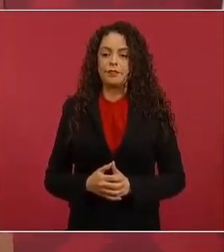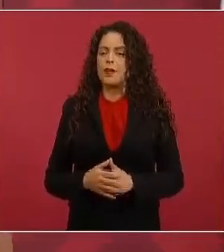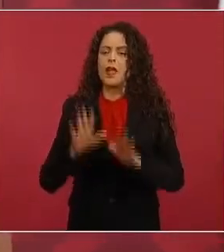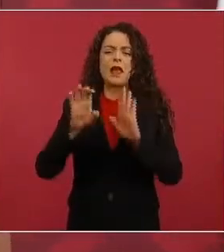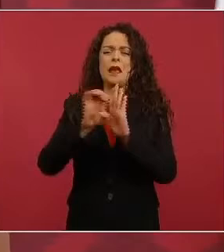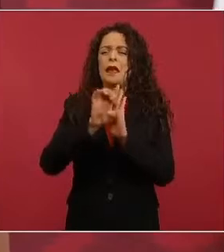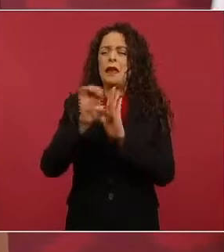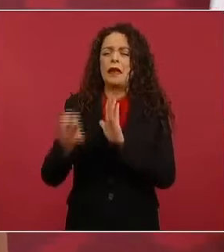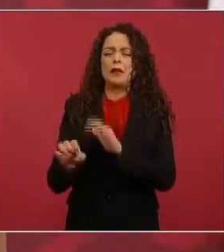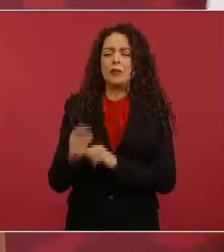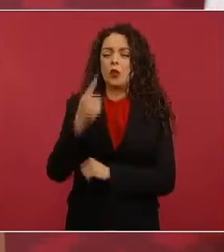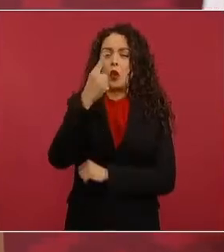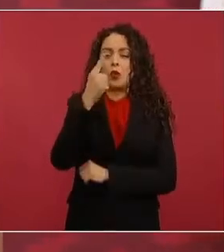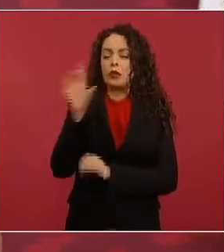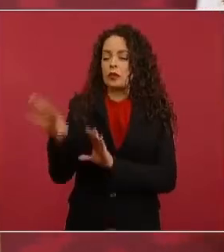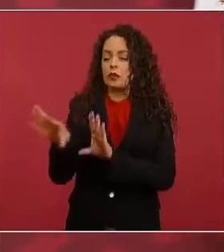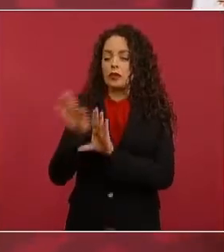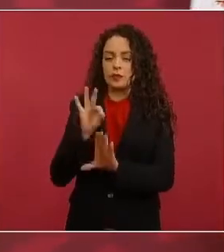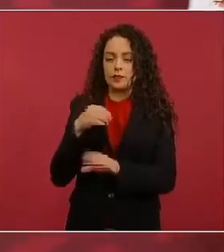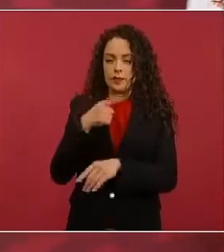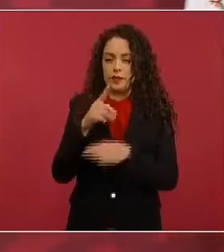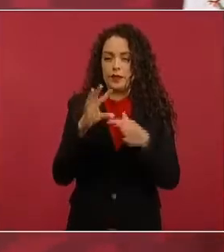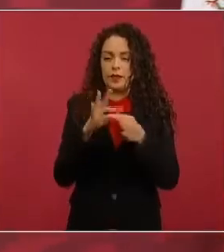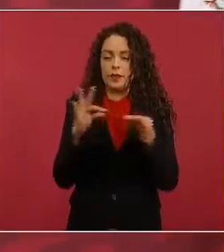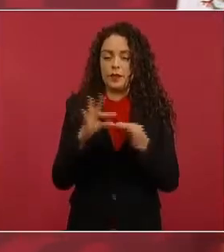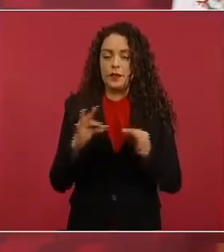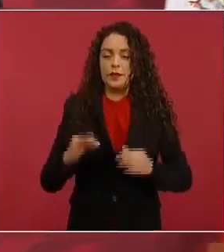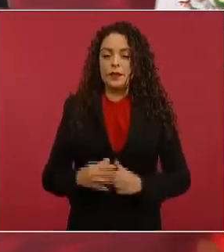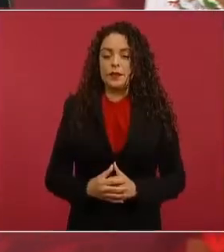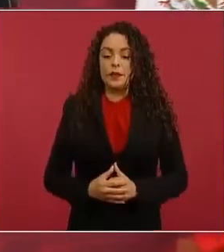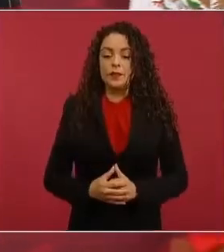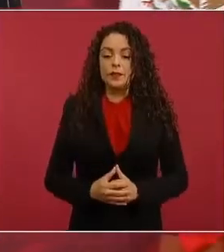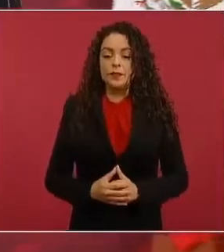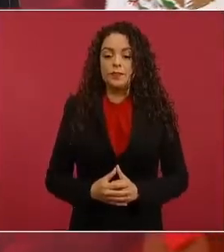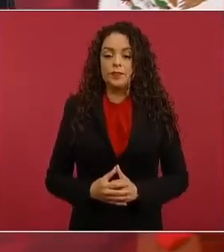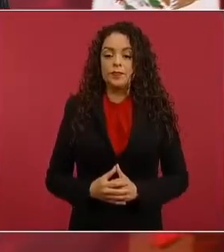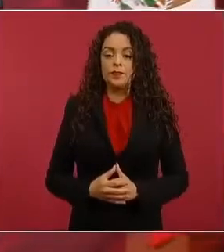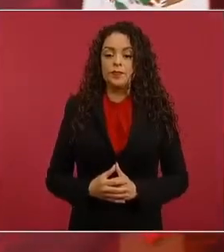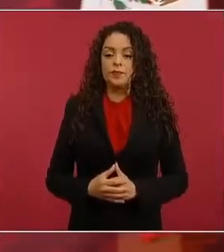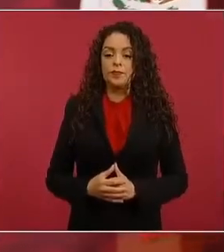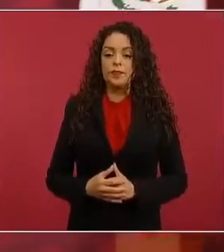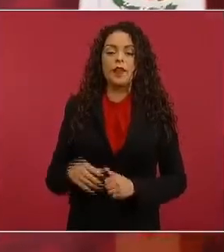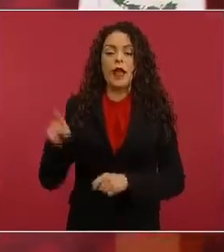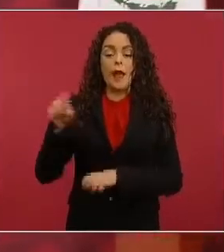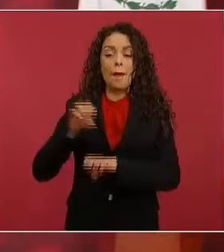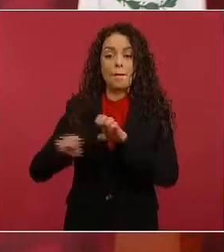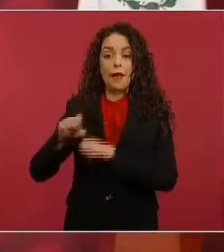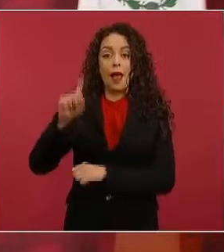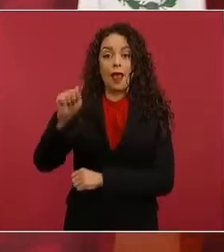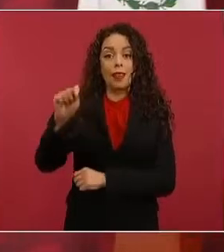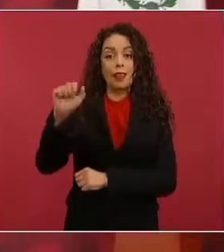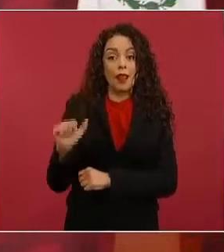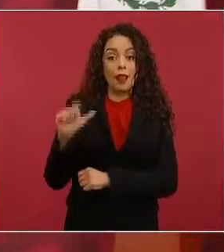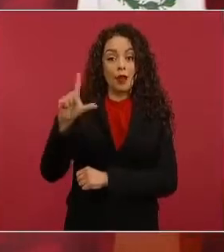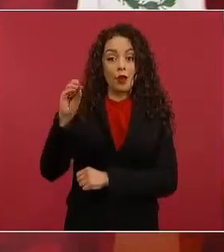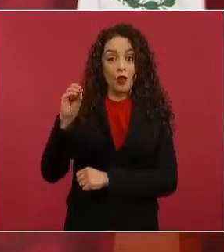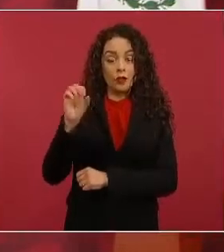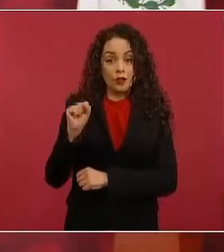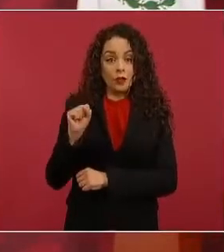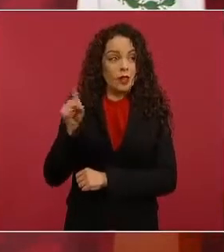lo mismo con los de la empresa Talos, que